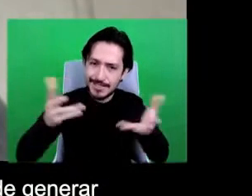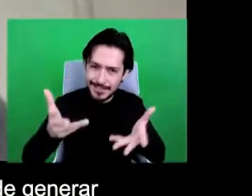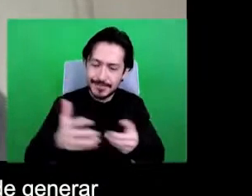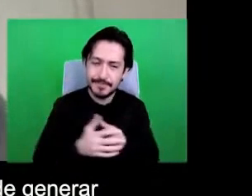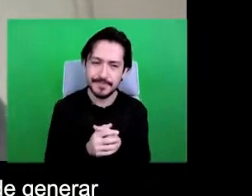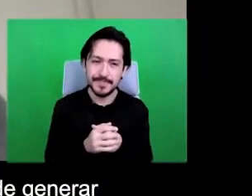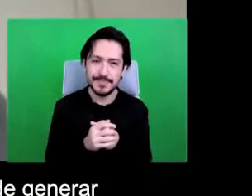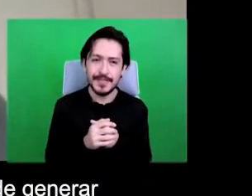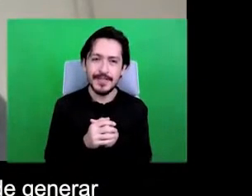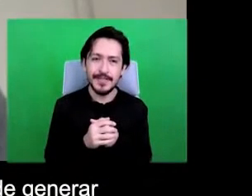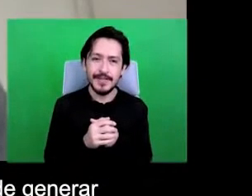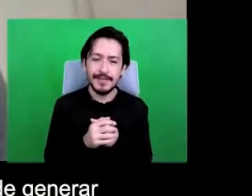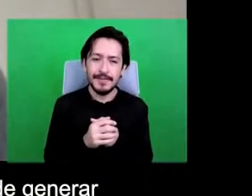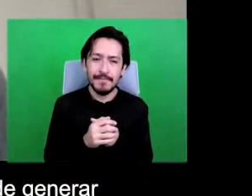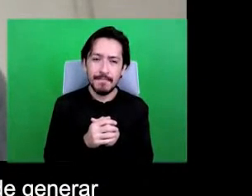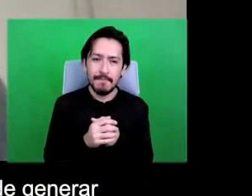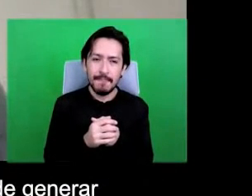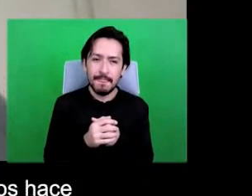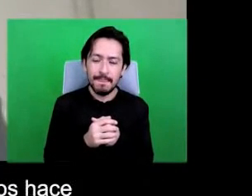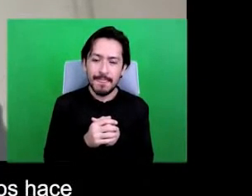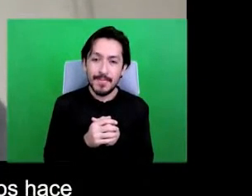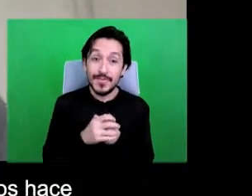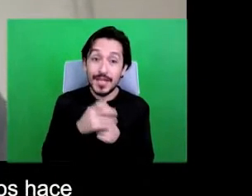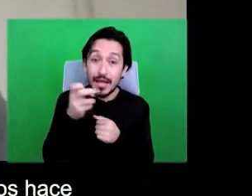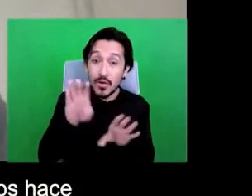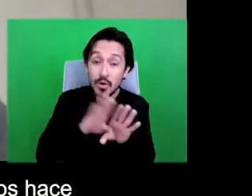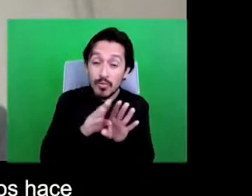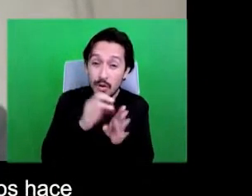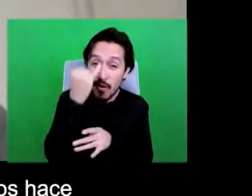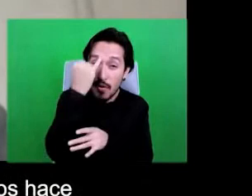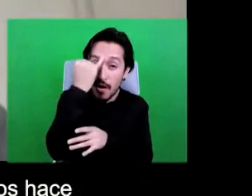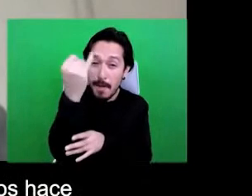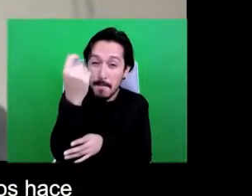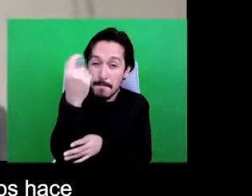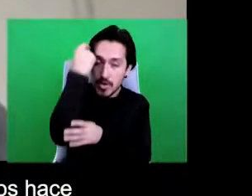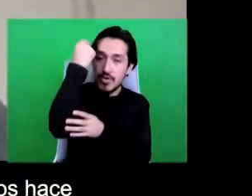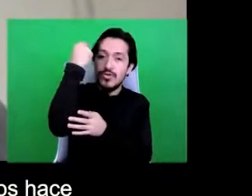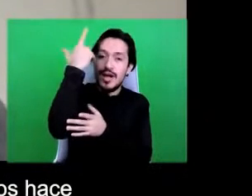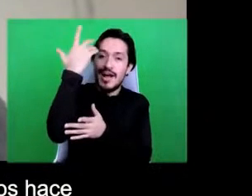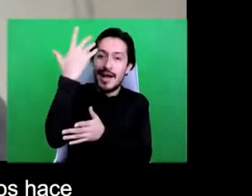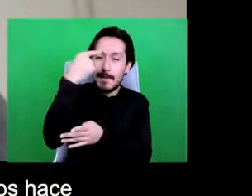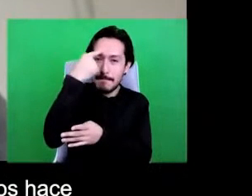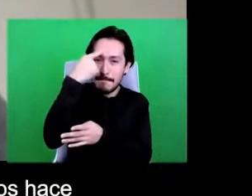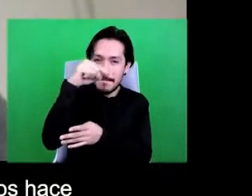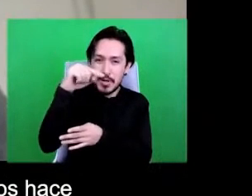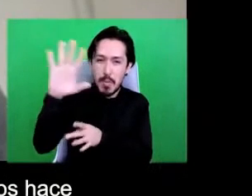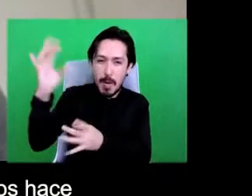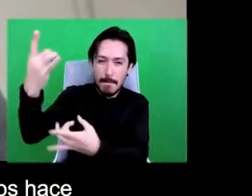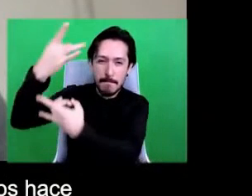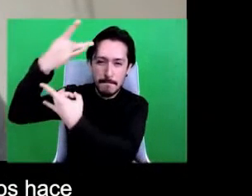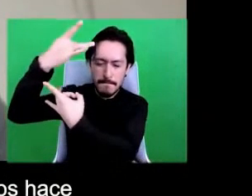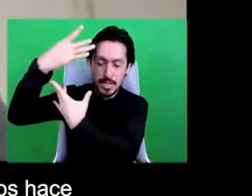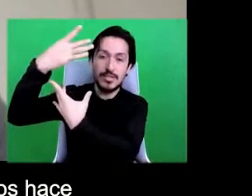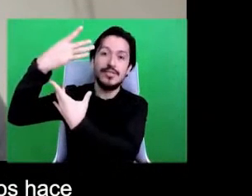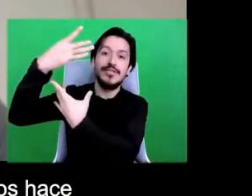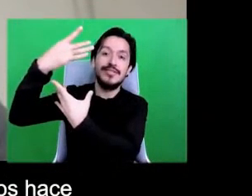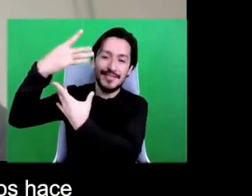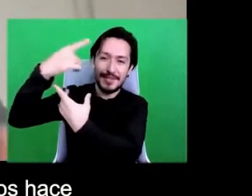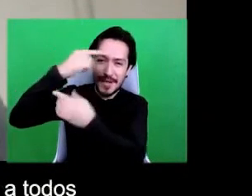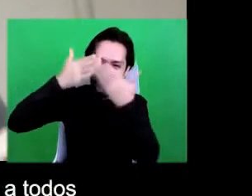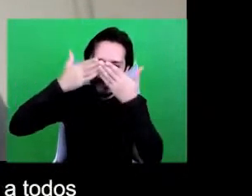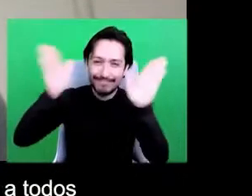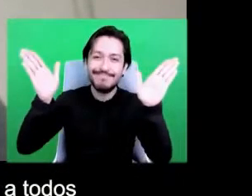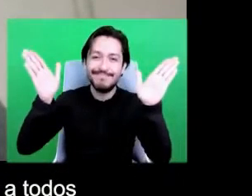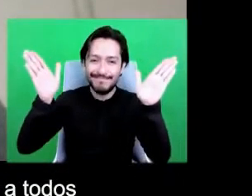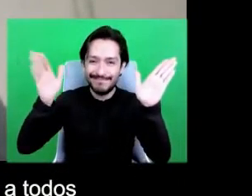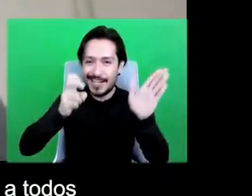lo que puede detonar en generar nuevas políticas culturales para el Estado, que es lo que nos hace y nos apasiona al estar aquí. Entonces